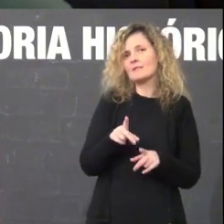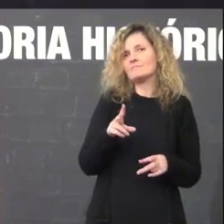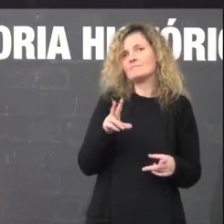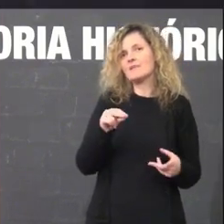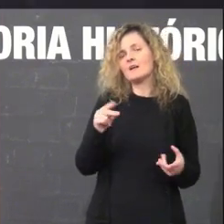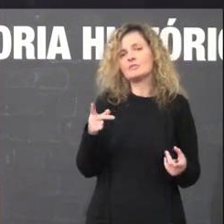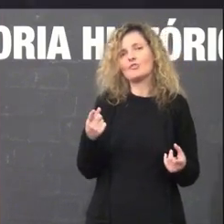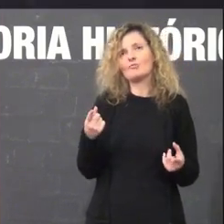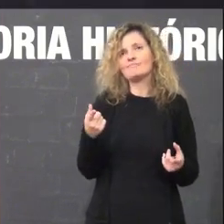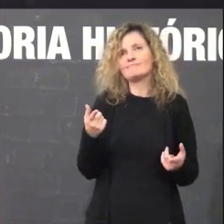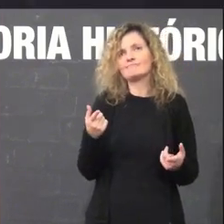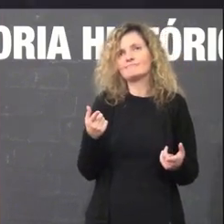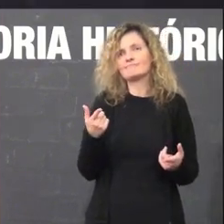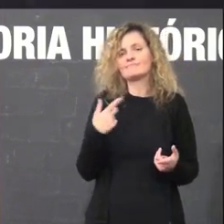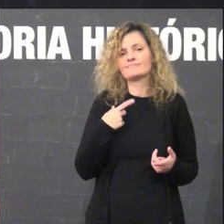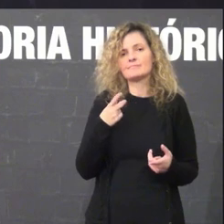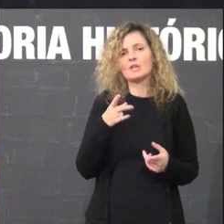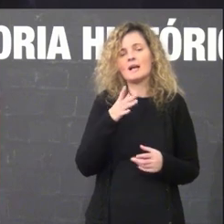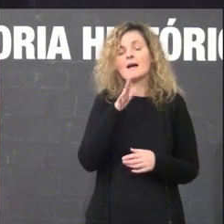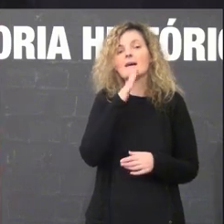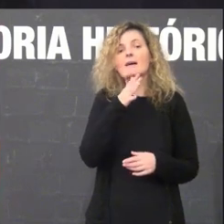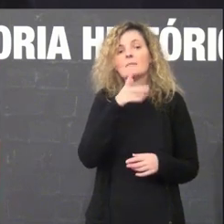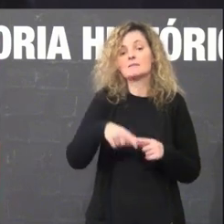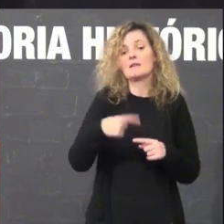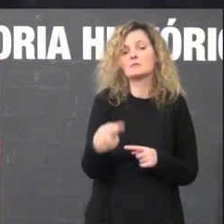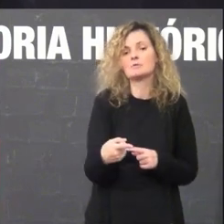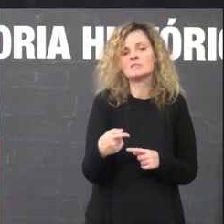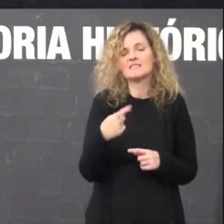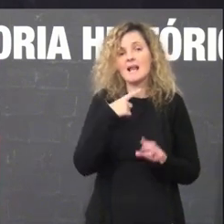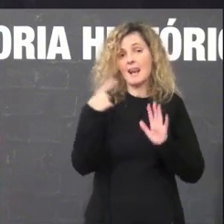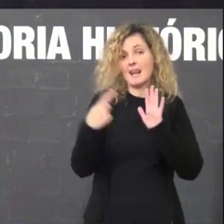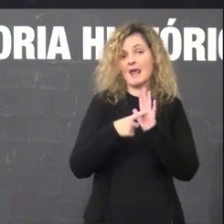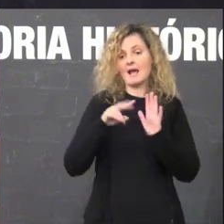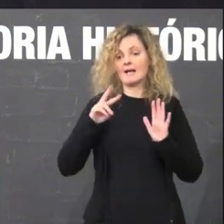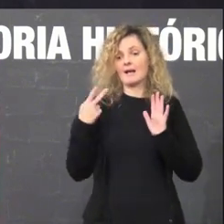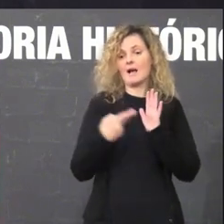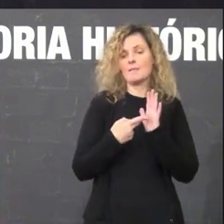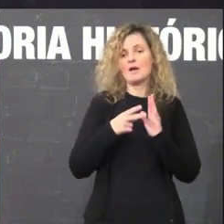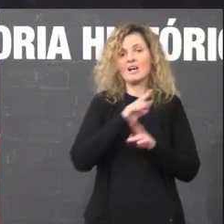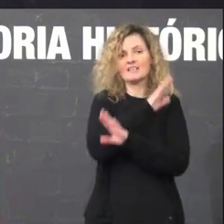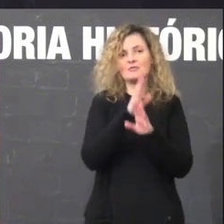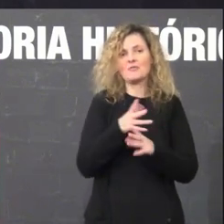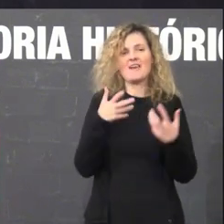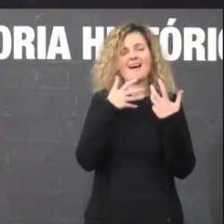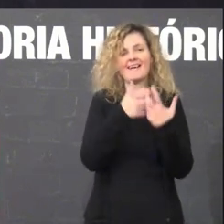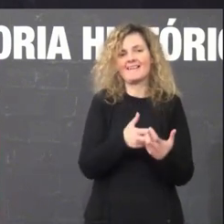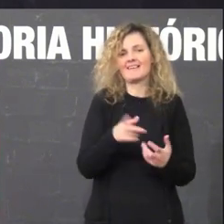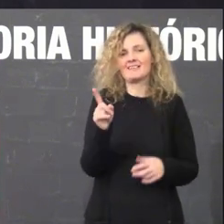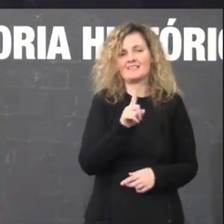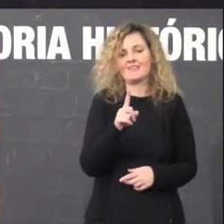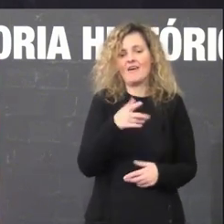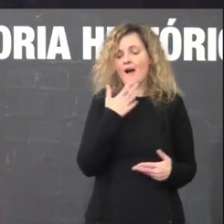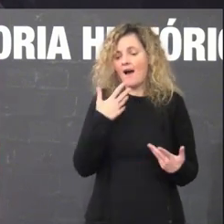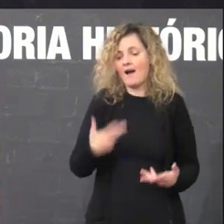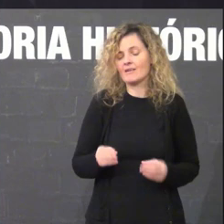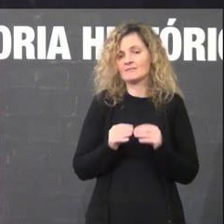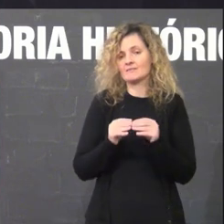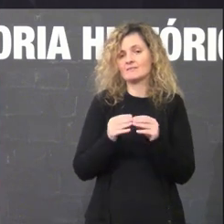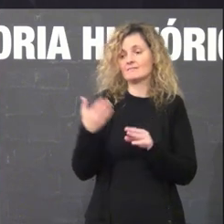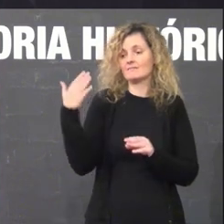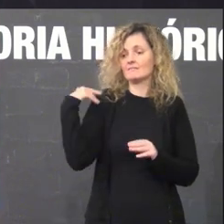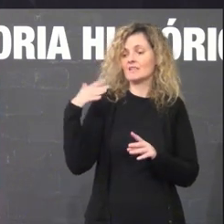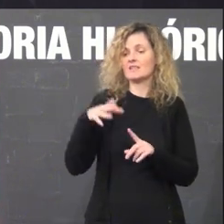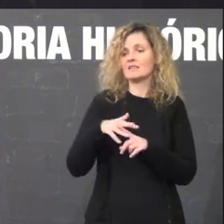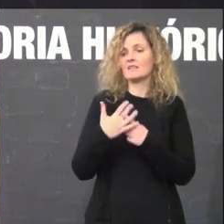digamos que que vaya a suceder porque no va a suceder que esa ley cambie el resultado de una guerra una ley hecha hoy no va a cambiar el resultado